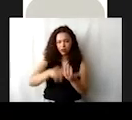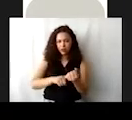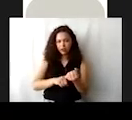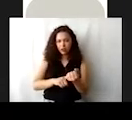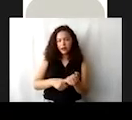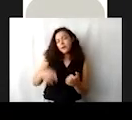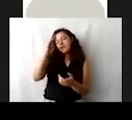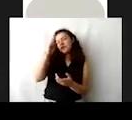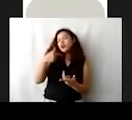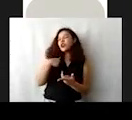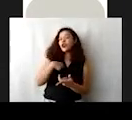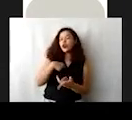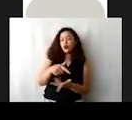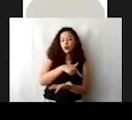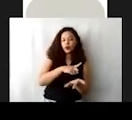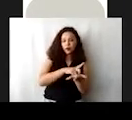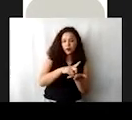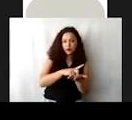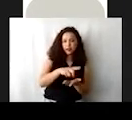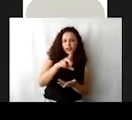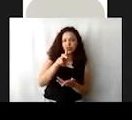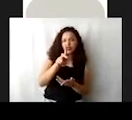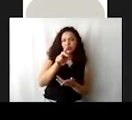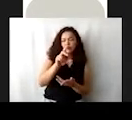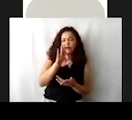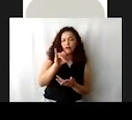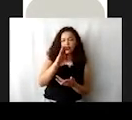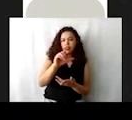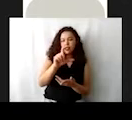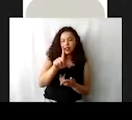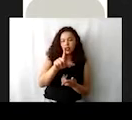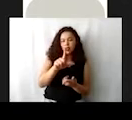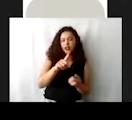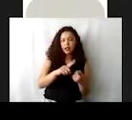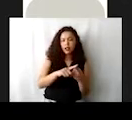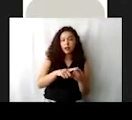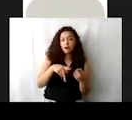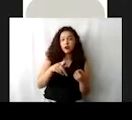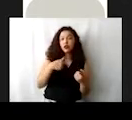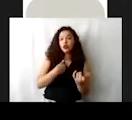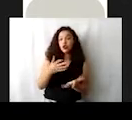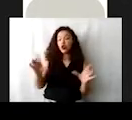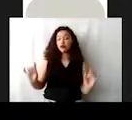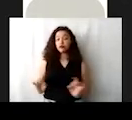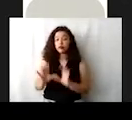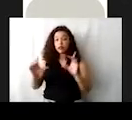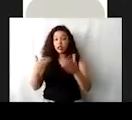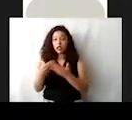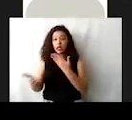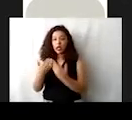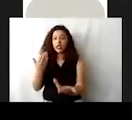mi domicilio fiscal, pero de alguna forma ejecuto actos jurídicos fuera